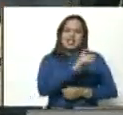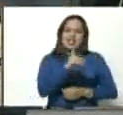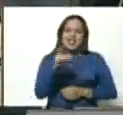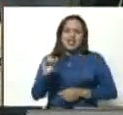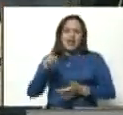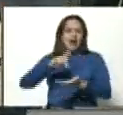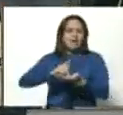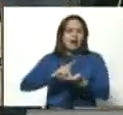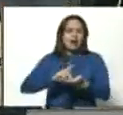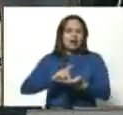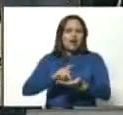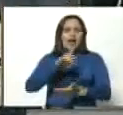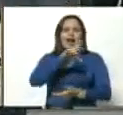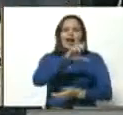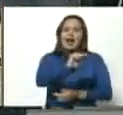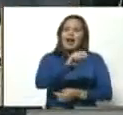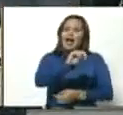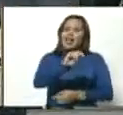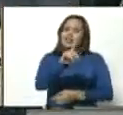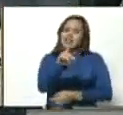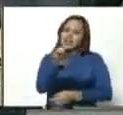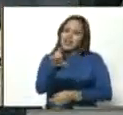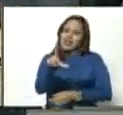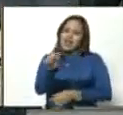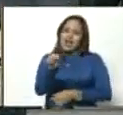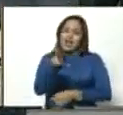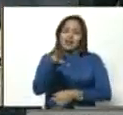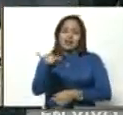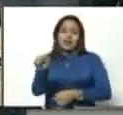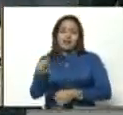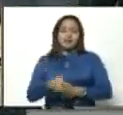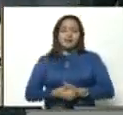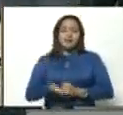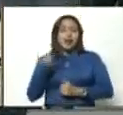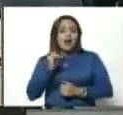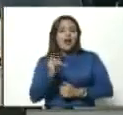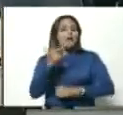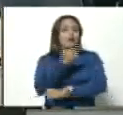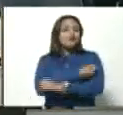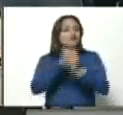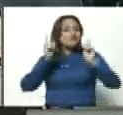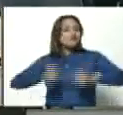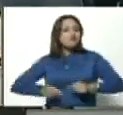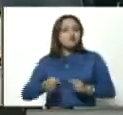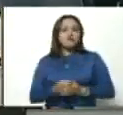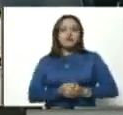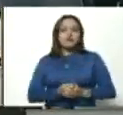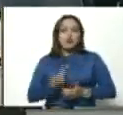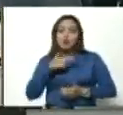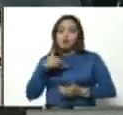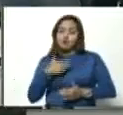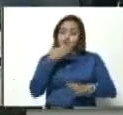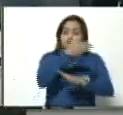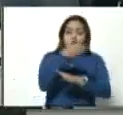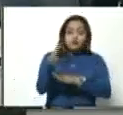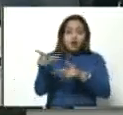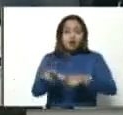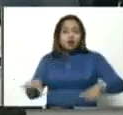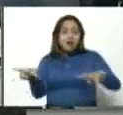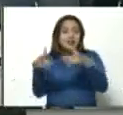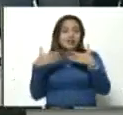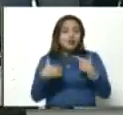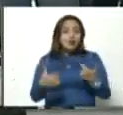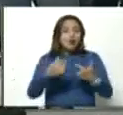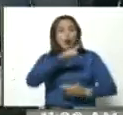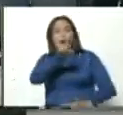La Candelaria del municipio bolivariano Libertador, donde también estamos vacunando. Estamos en todos los centros de salud, en todos los